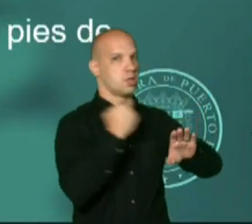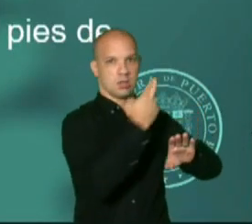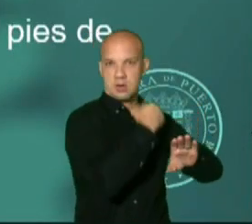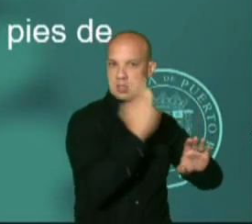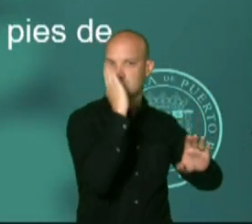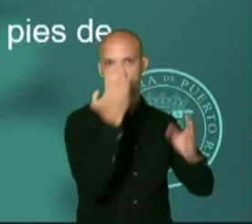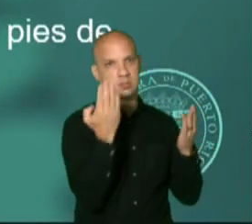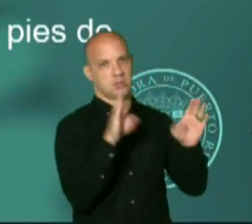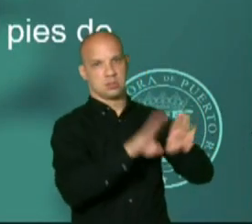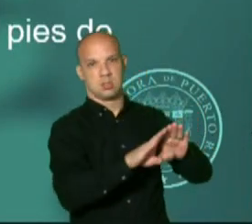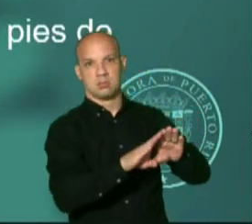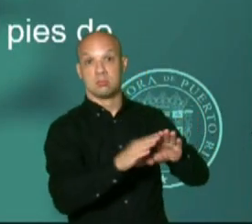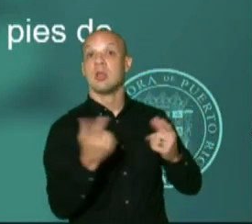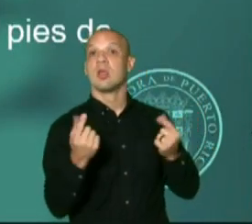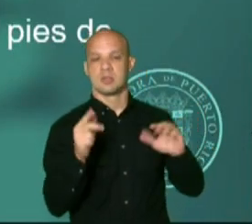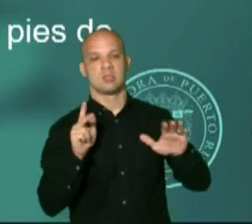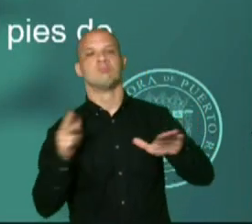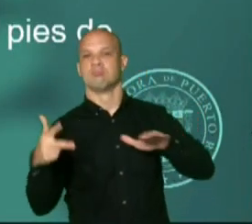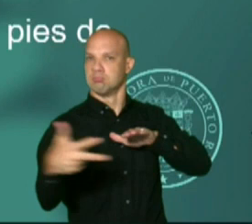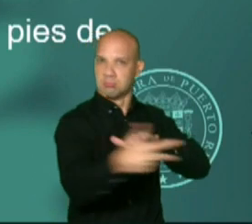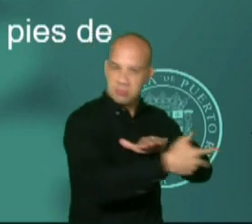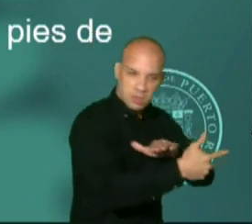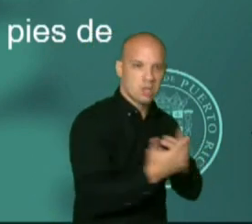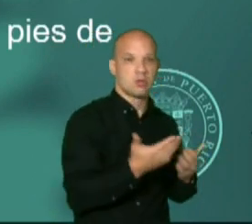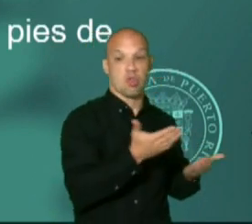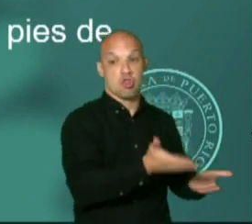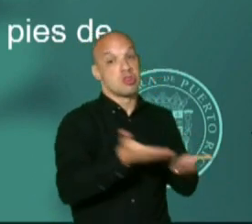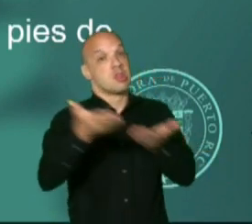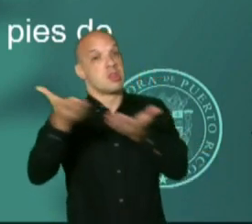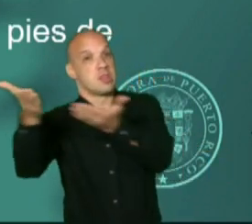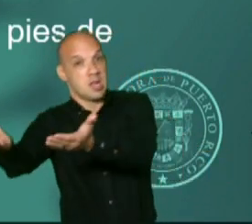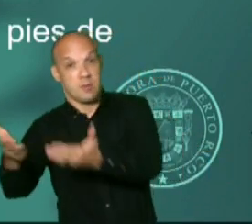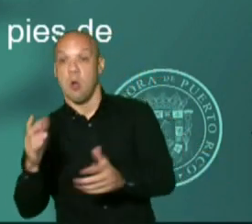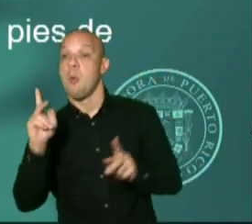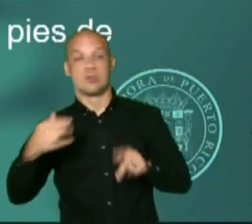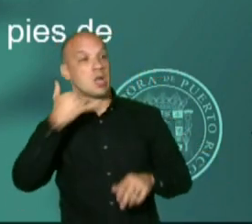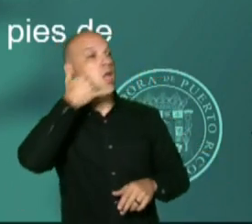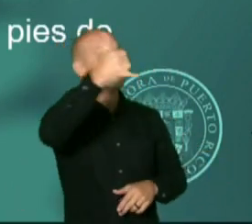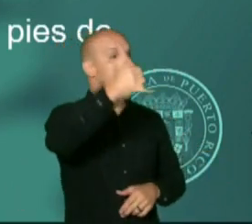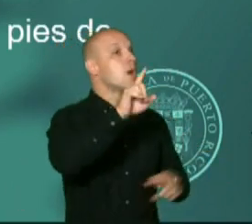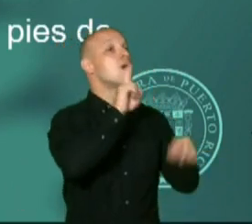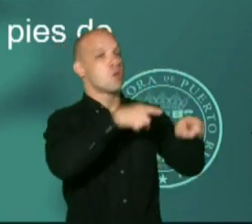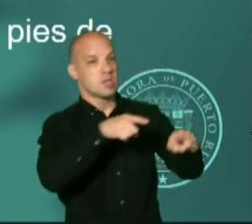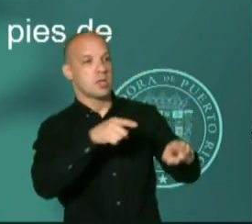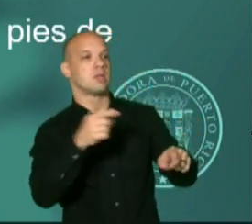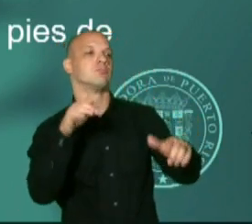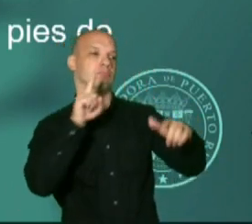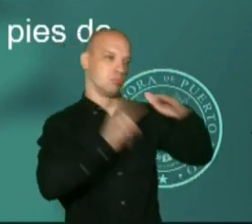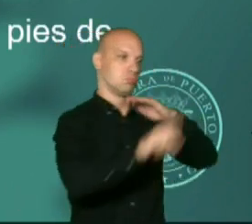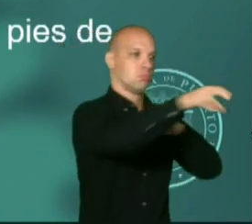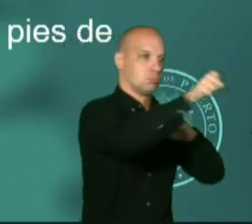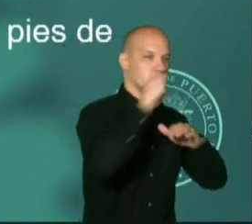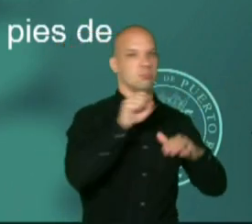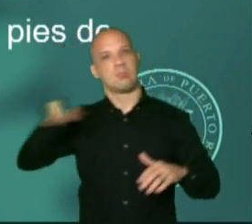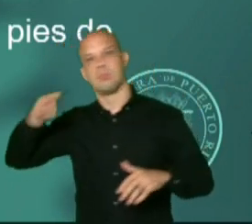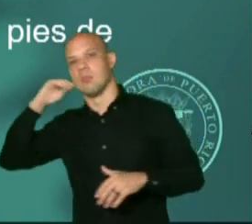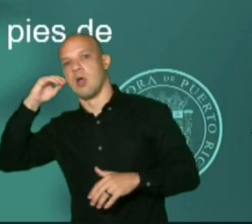Solo podrán operar por servicarro, delivery o carry out. No se permiten las